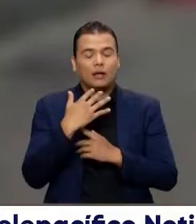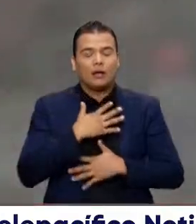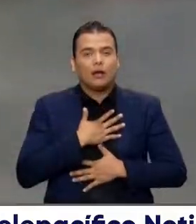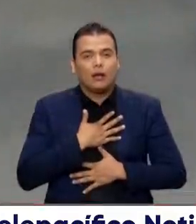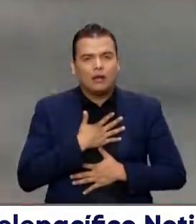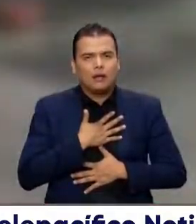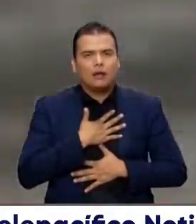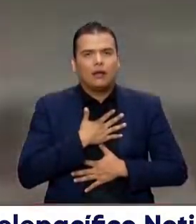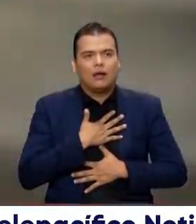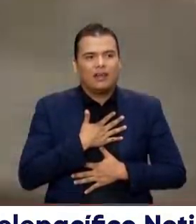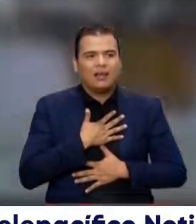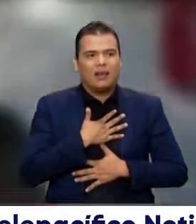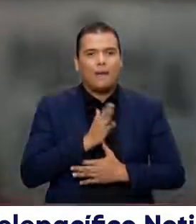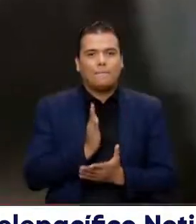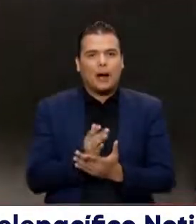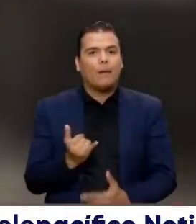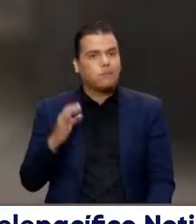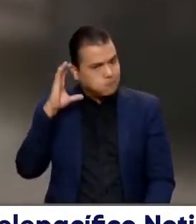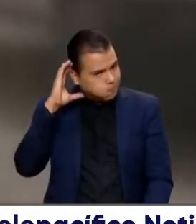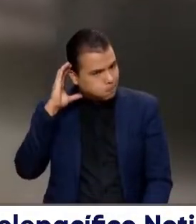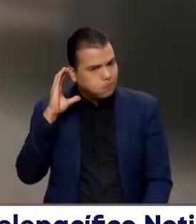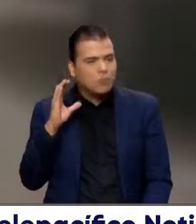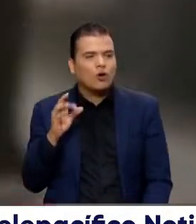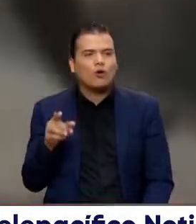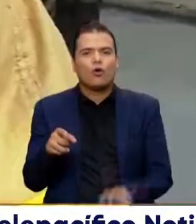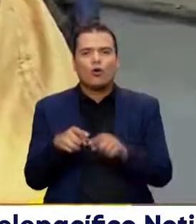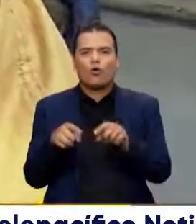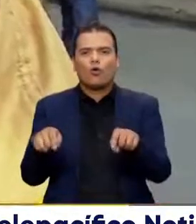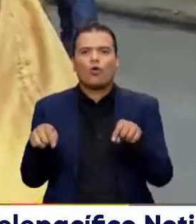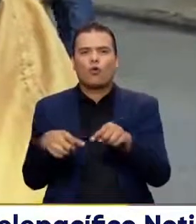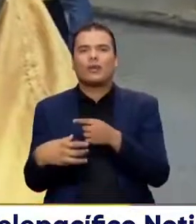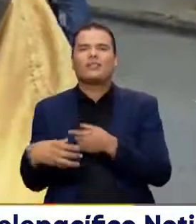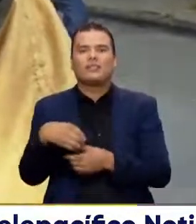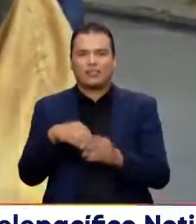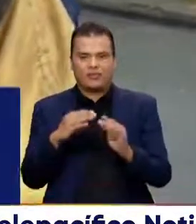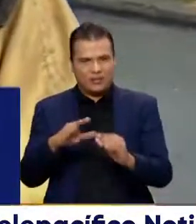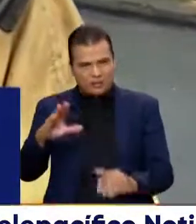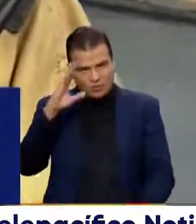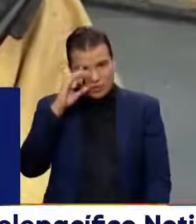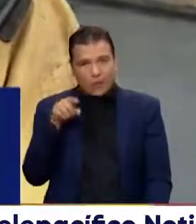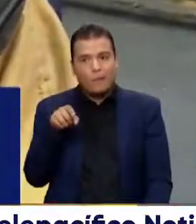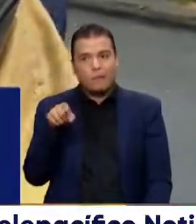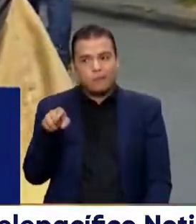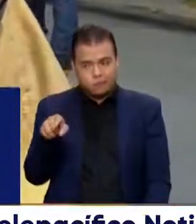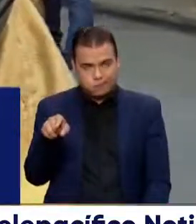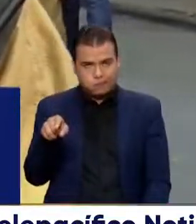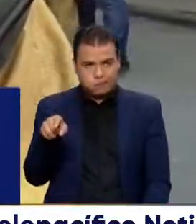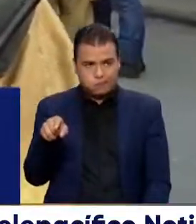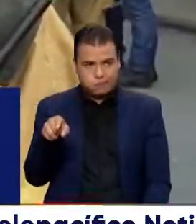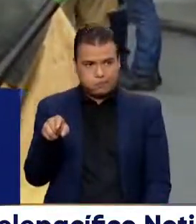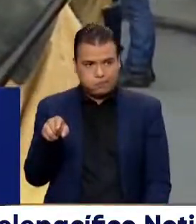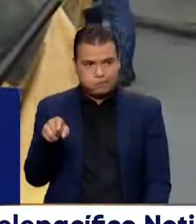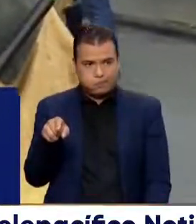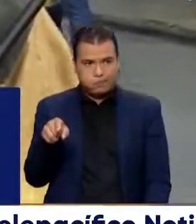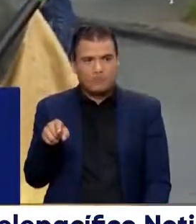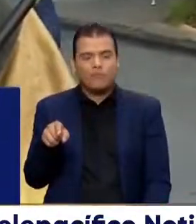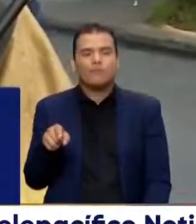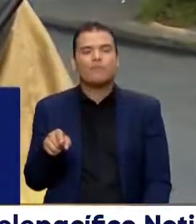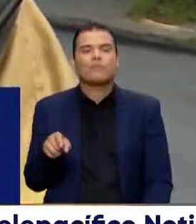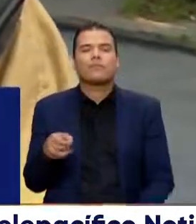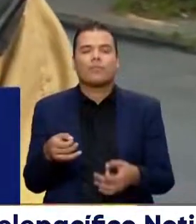debido a la inhalación de humo. Un incendio en un cuarto dentro del cuartel de la